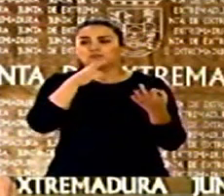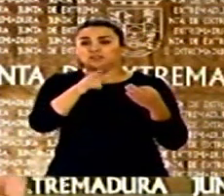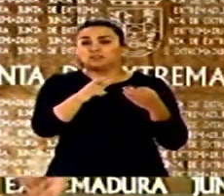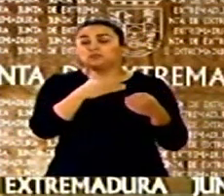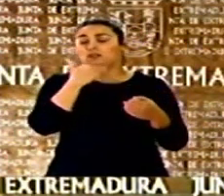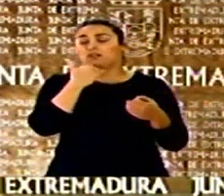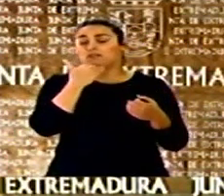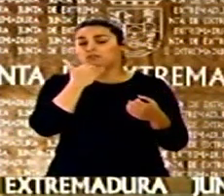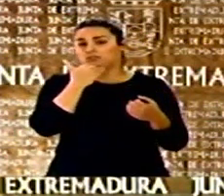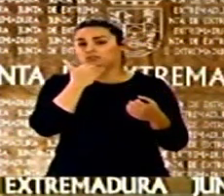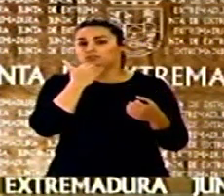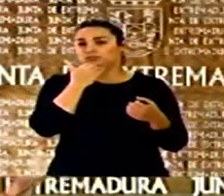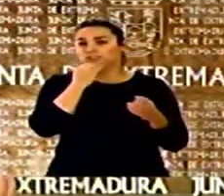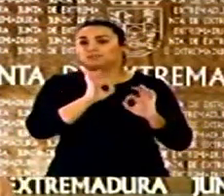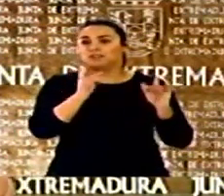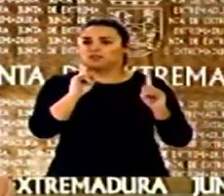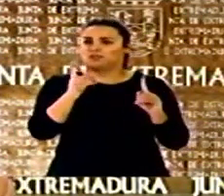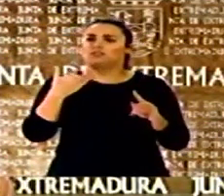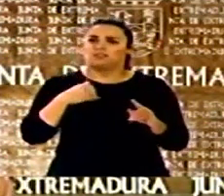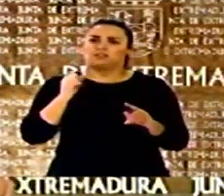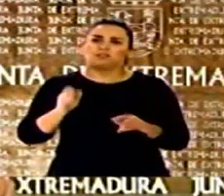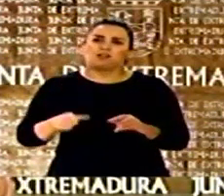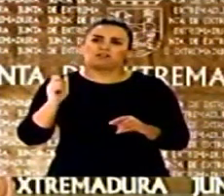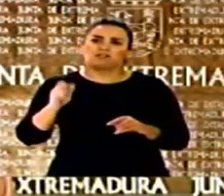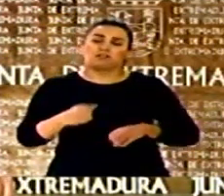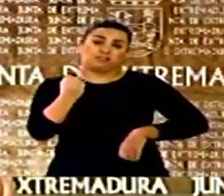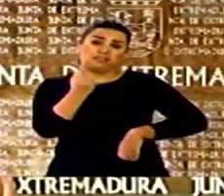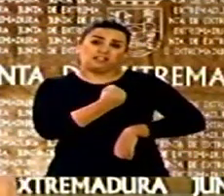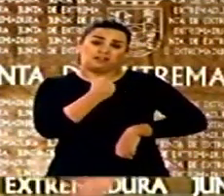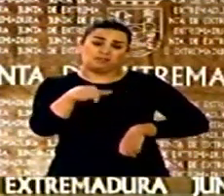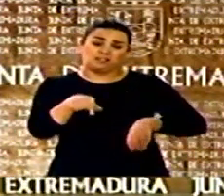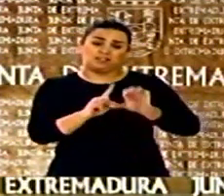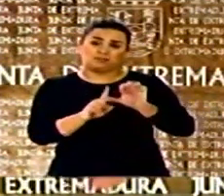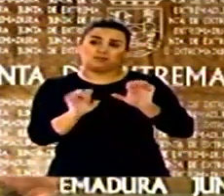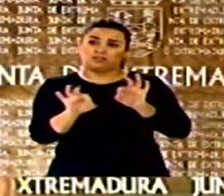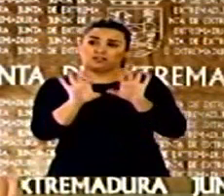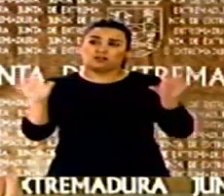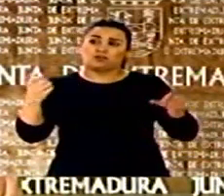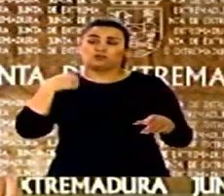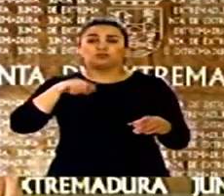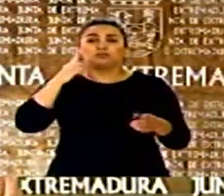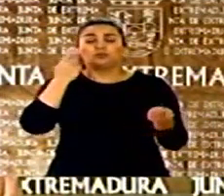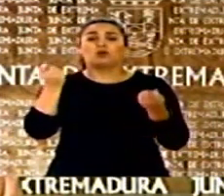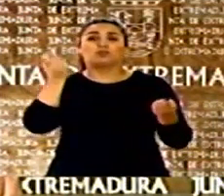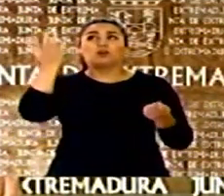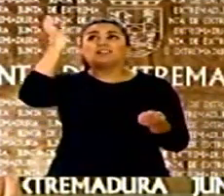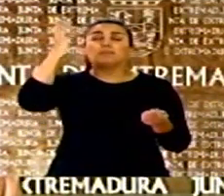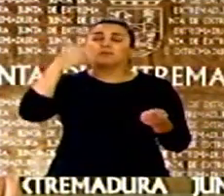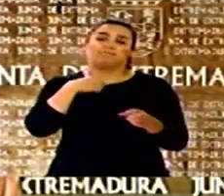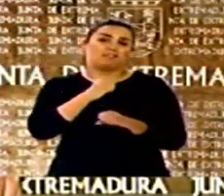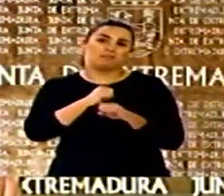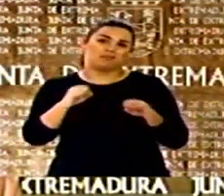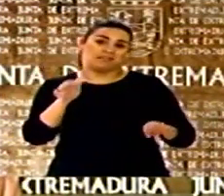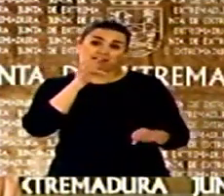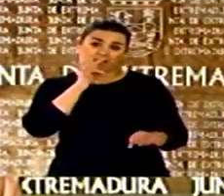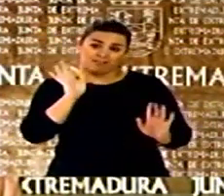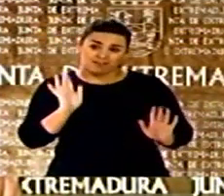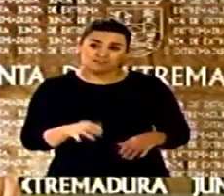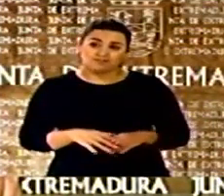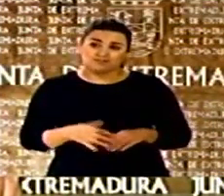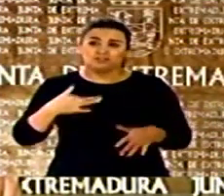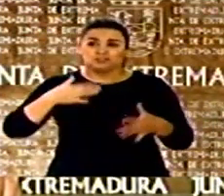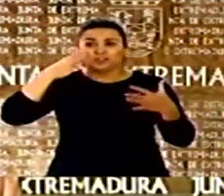¿le preocupa de cara a las próximas elecciones? ¿Se ve como presidente después de esas elecciones? Y otra pregunta, se están cancelando muchos vuelos por el tema